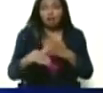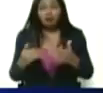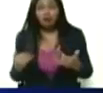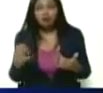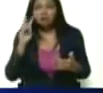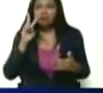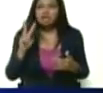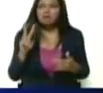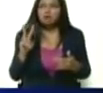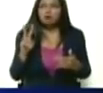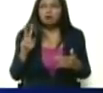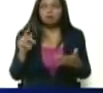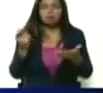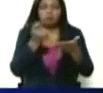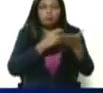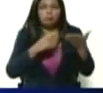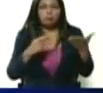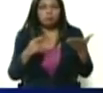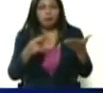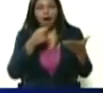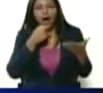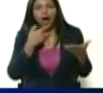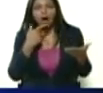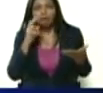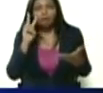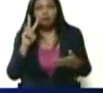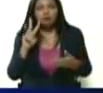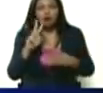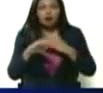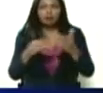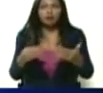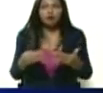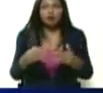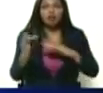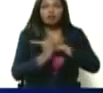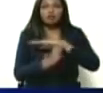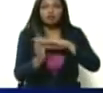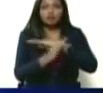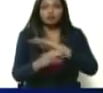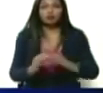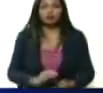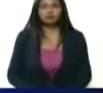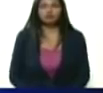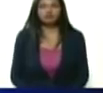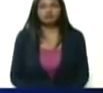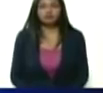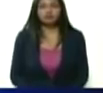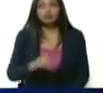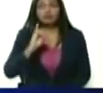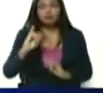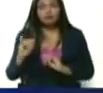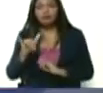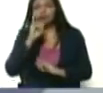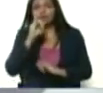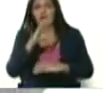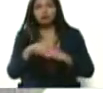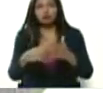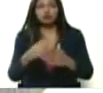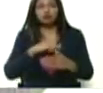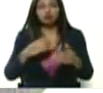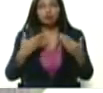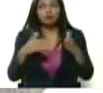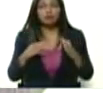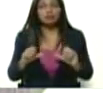está en ejecución en los estados fronterizos. Bueno, son informaciones que nos